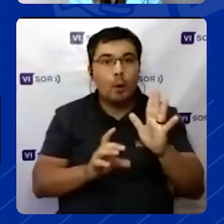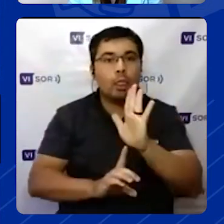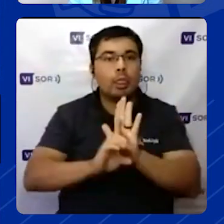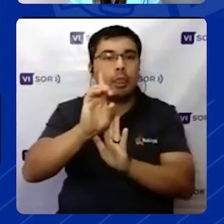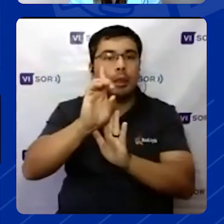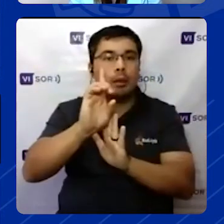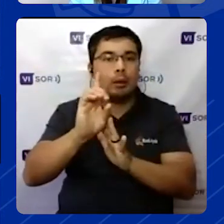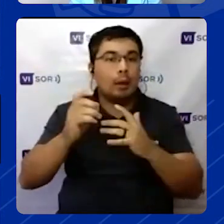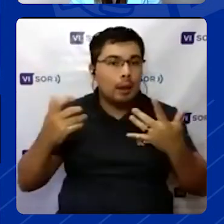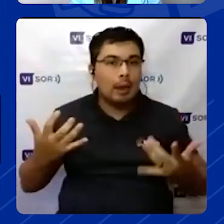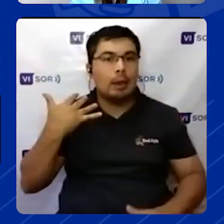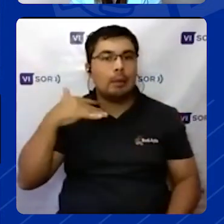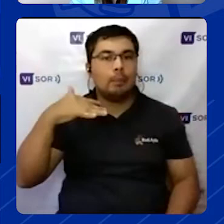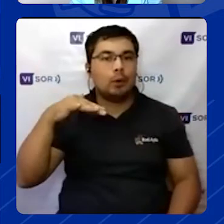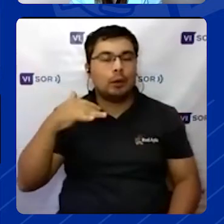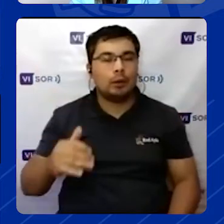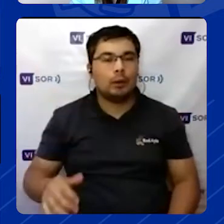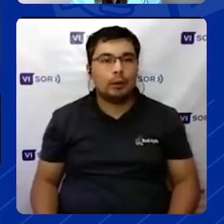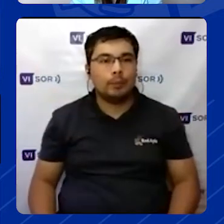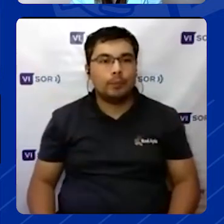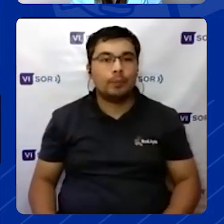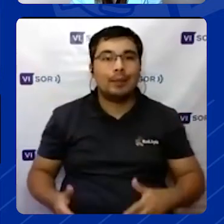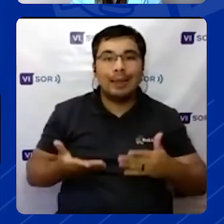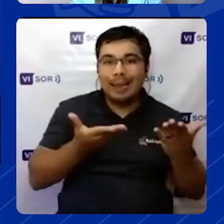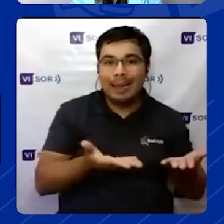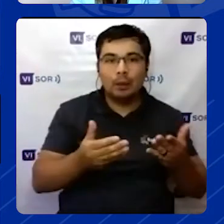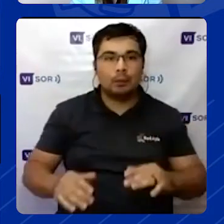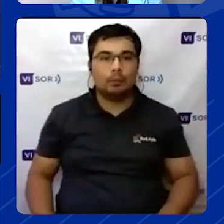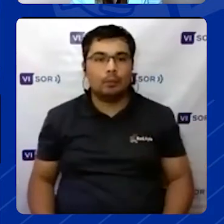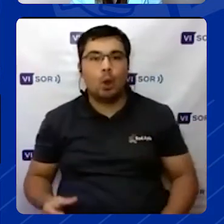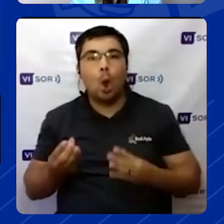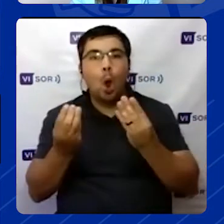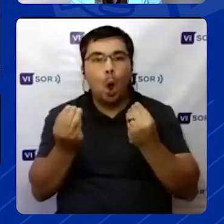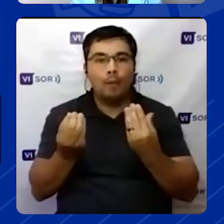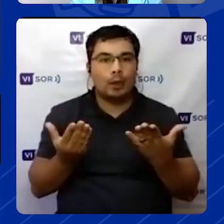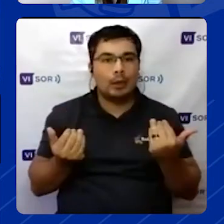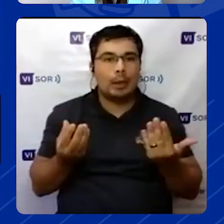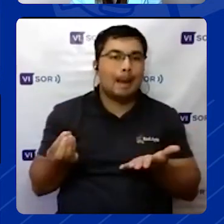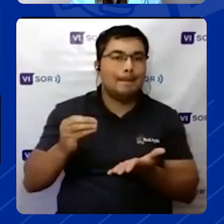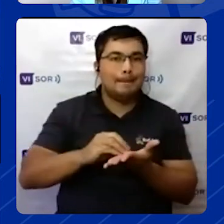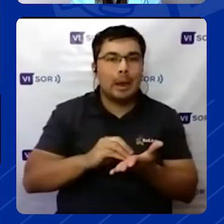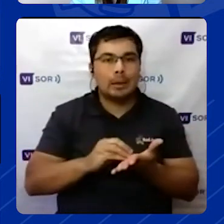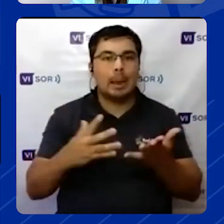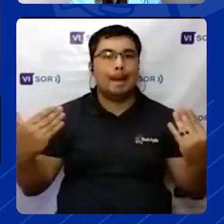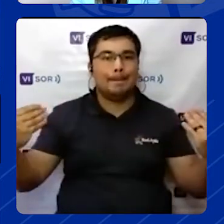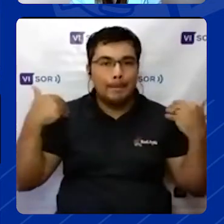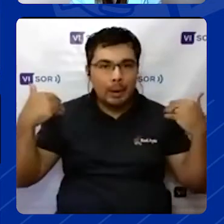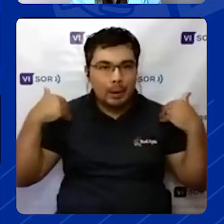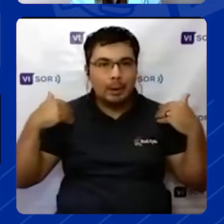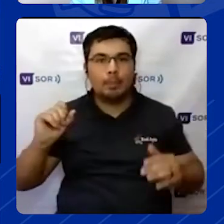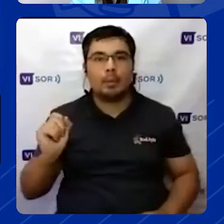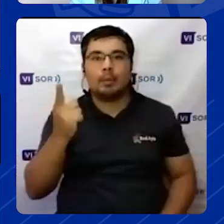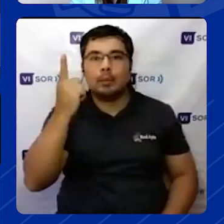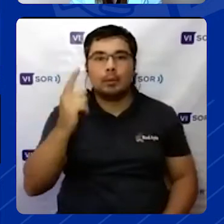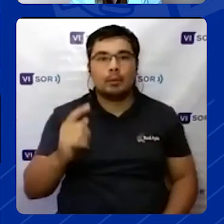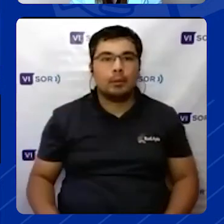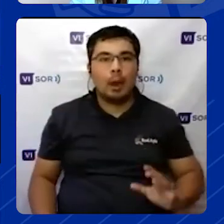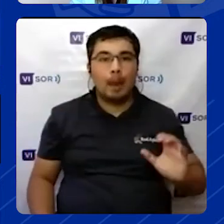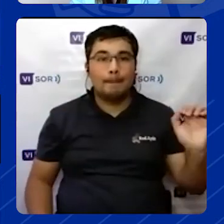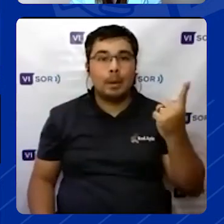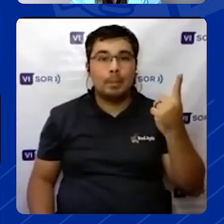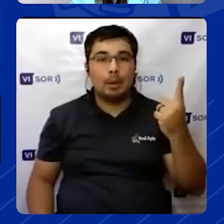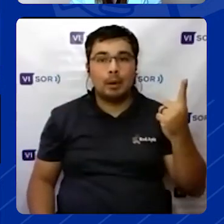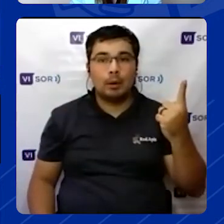súper importante. Obviamente esto también requiere mucha más práctica. Al principio probablemente los primeros textos que adapten